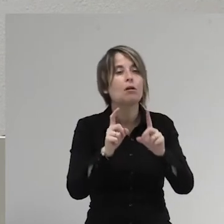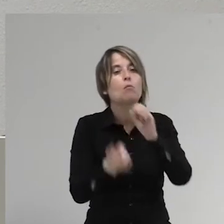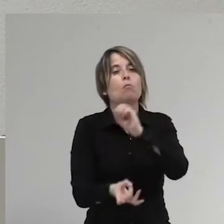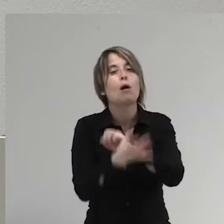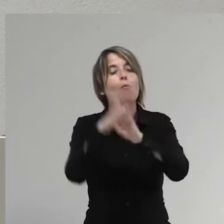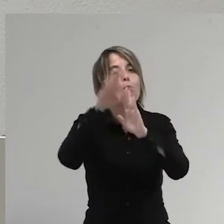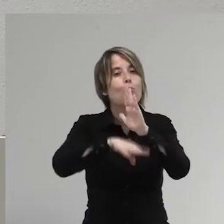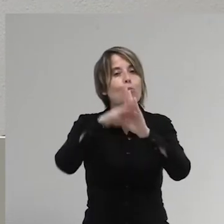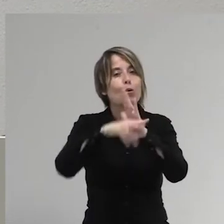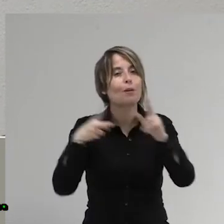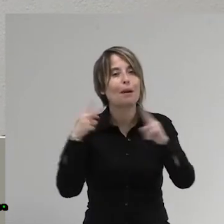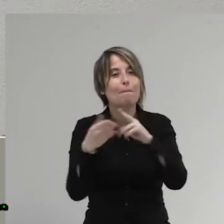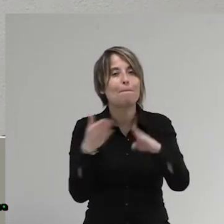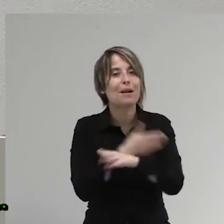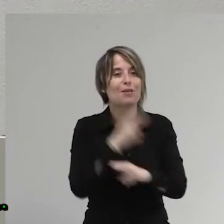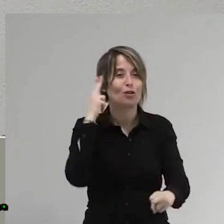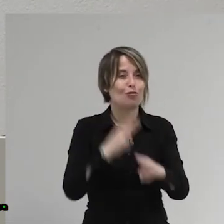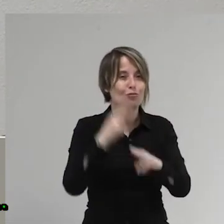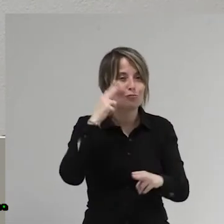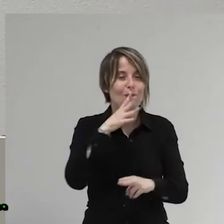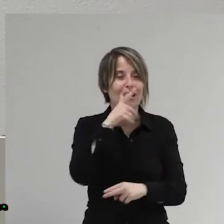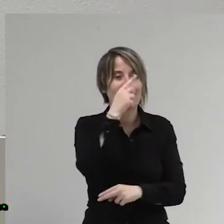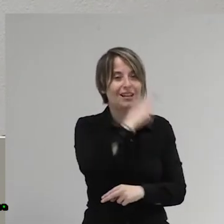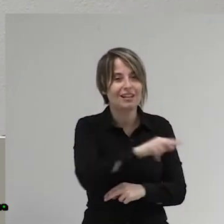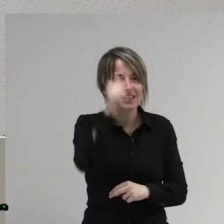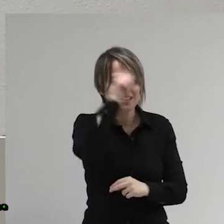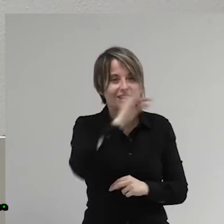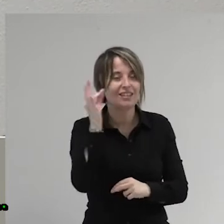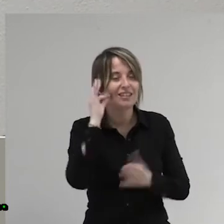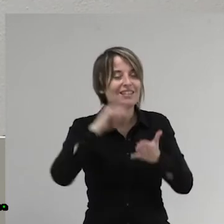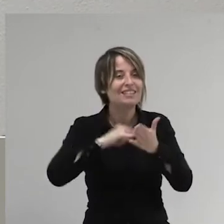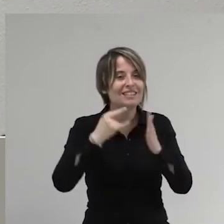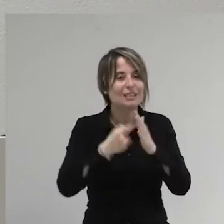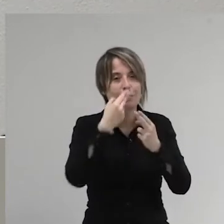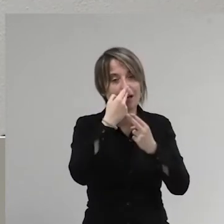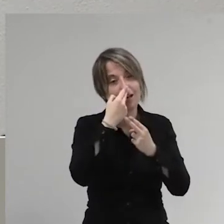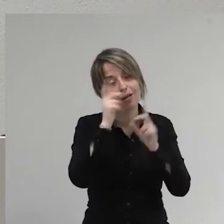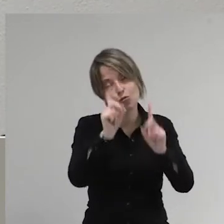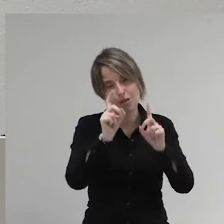de prevención de la radicalización para chiquitos y chiquitas que van al sistema educativo catalán,